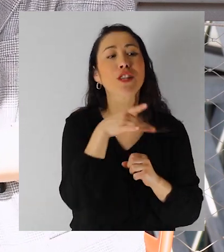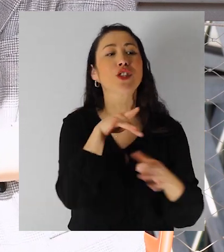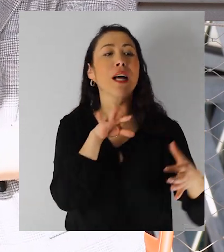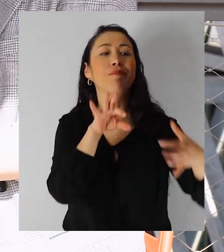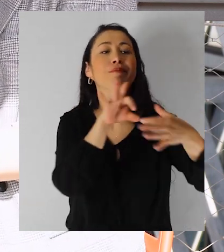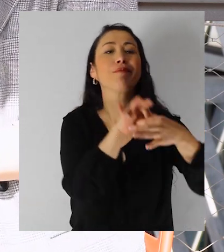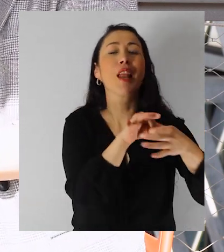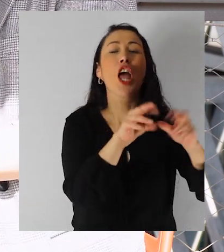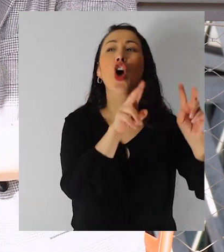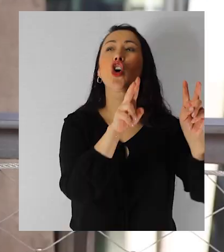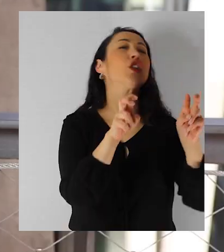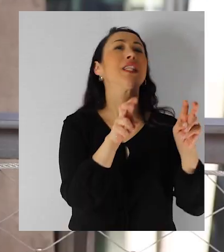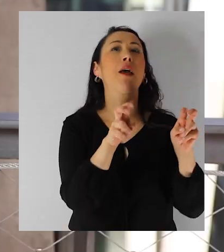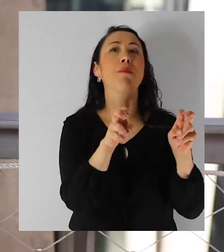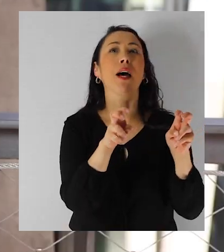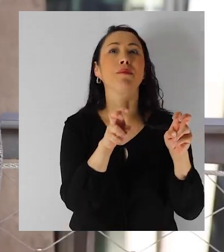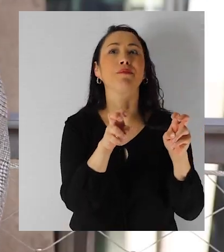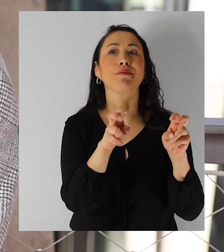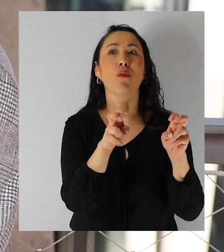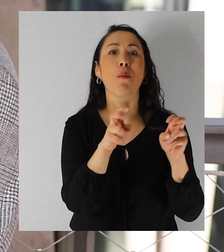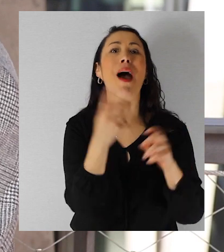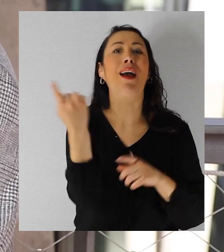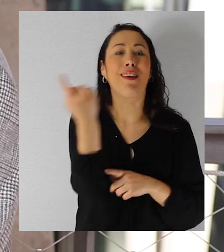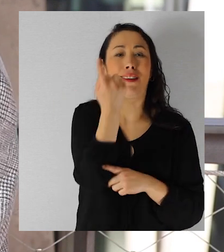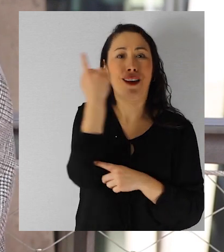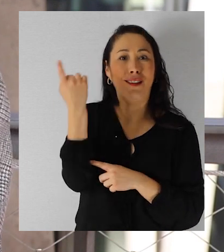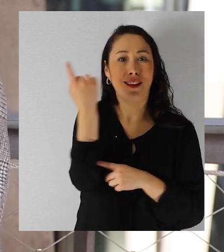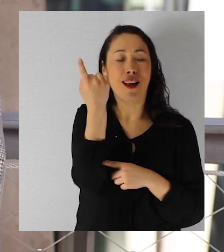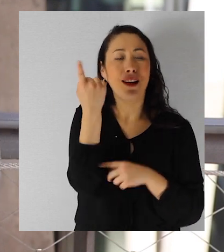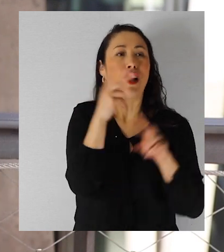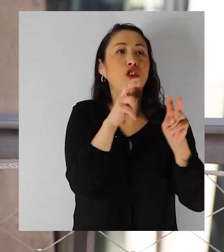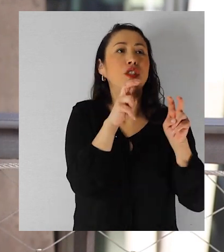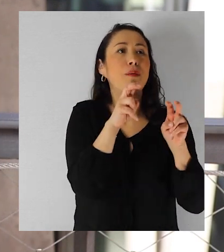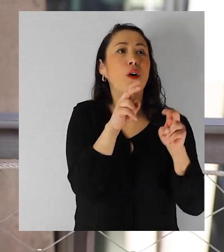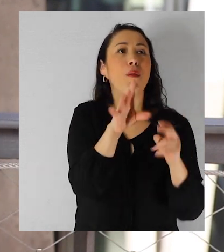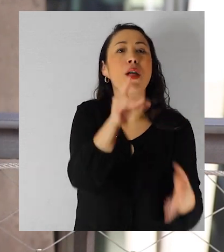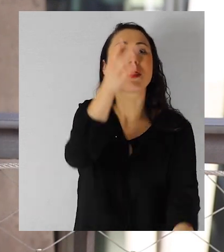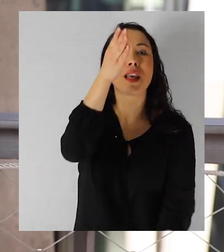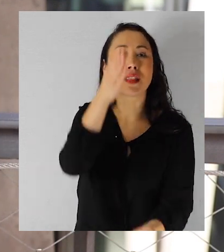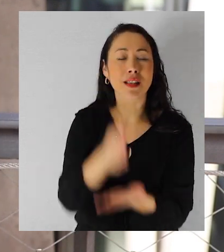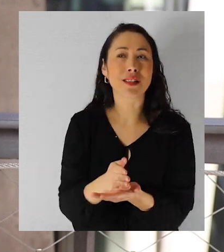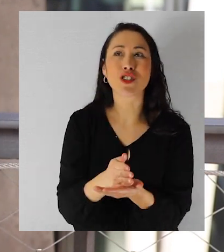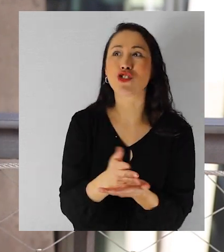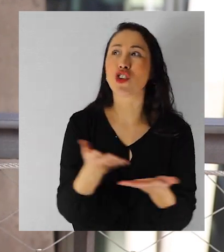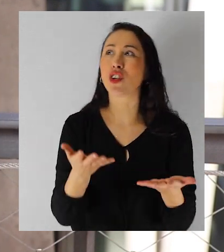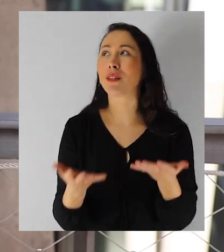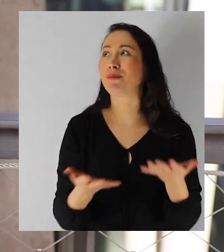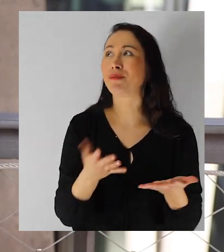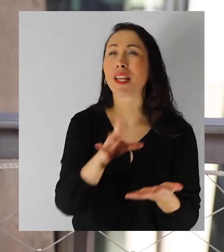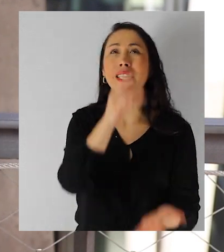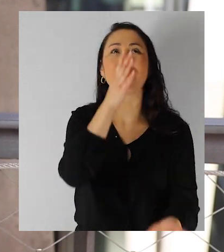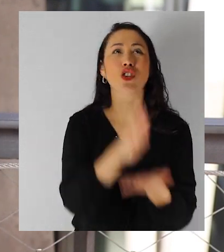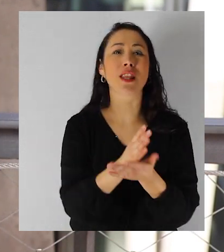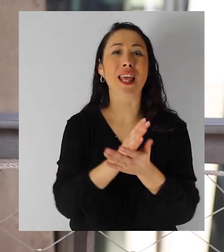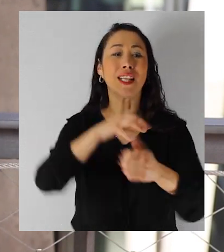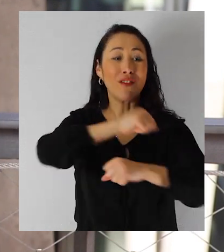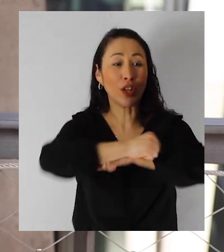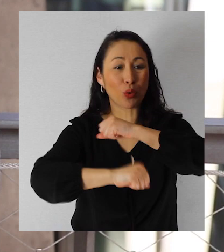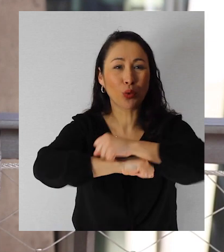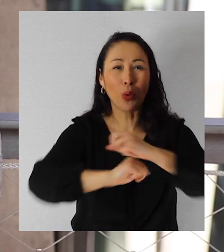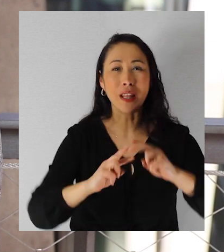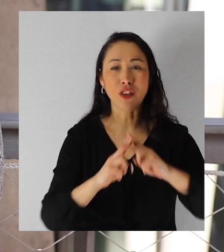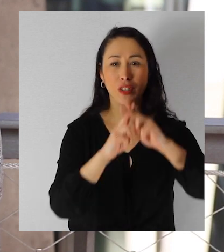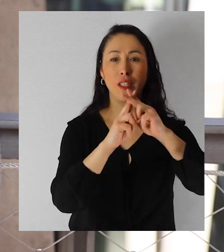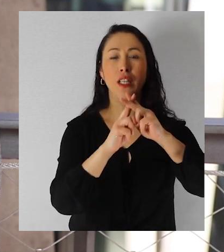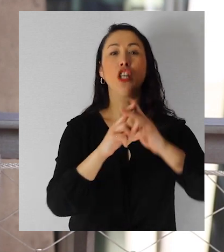con temas mucho más grandes, digamos, y mucho más de decisiones, mucho más, digamos, de infraestructura, yo te quiero hablar